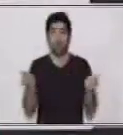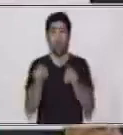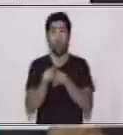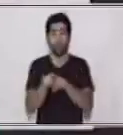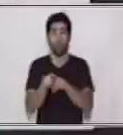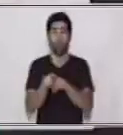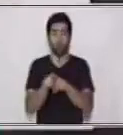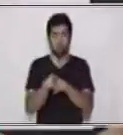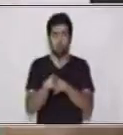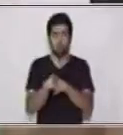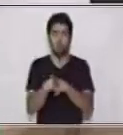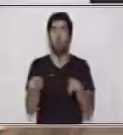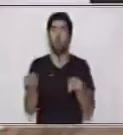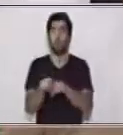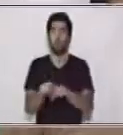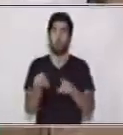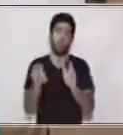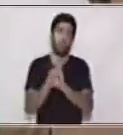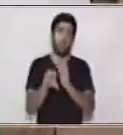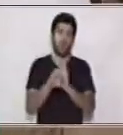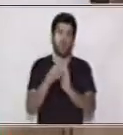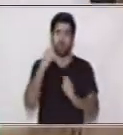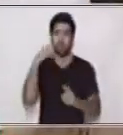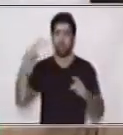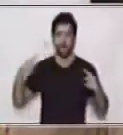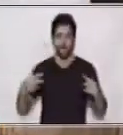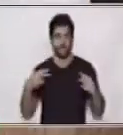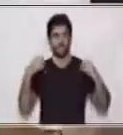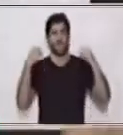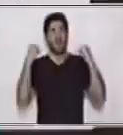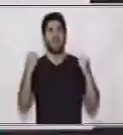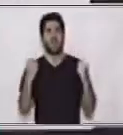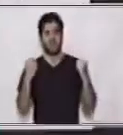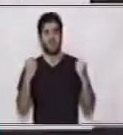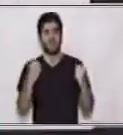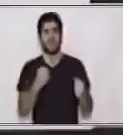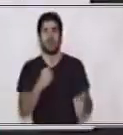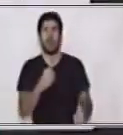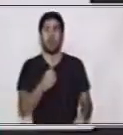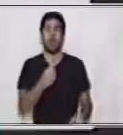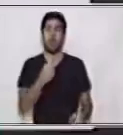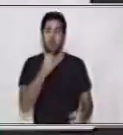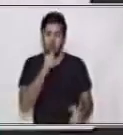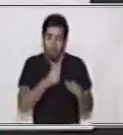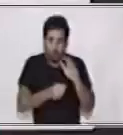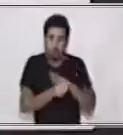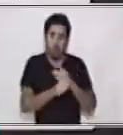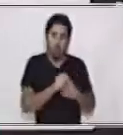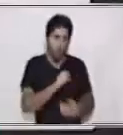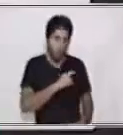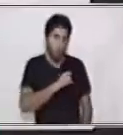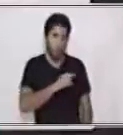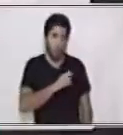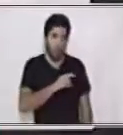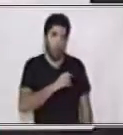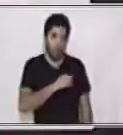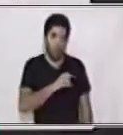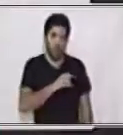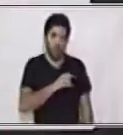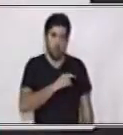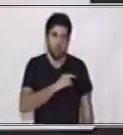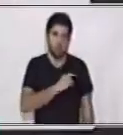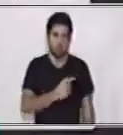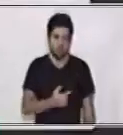Y podemos decir, o un ejemplo, valiente, cobardía. ¿Te das cuenta que hay una